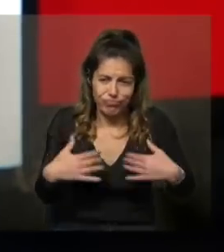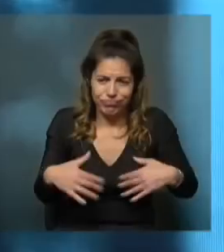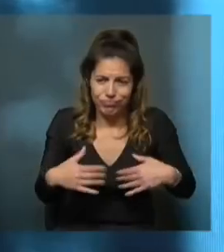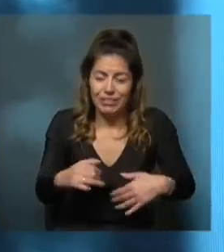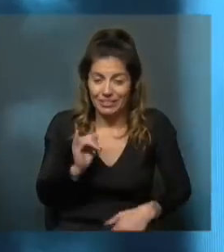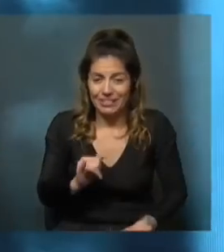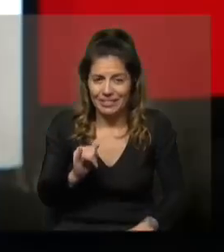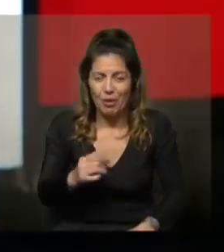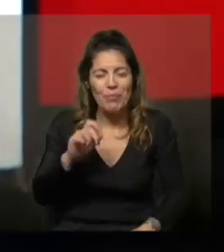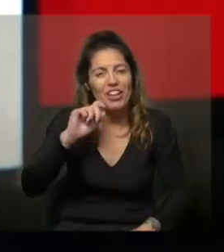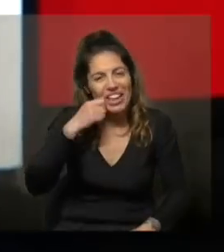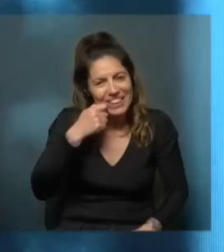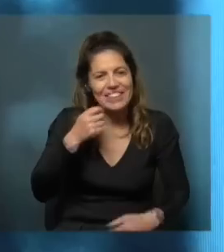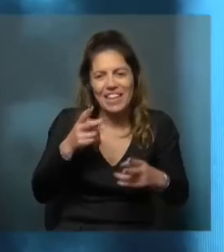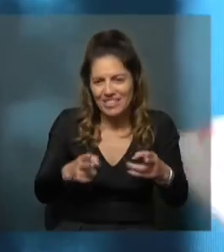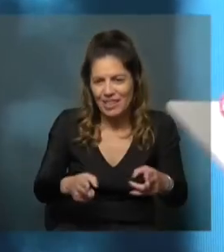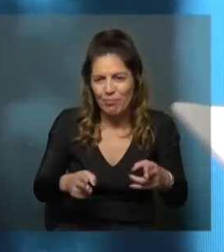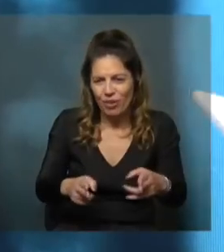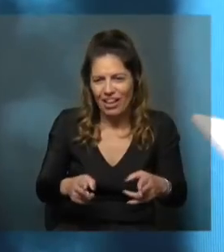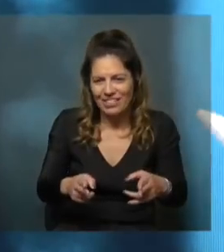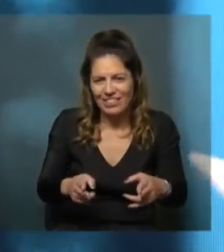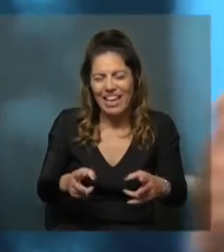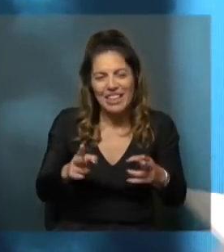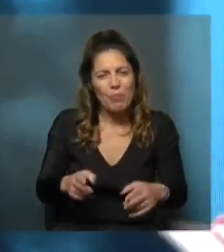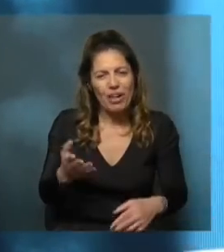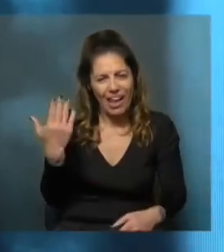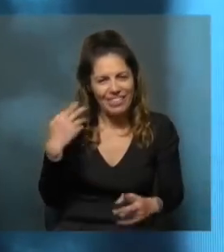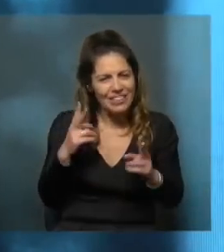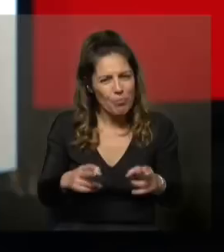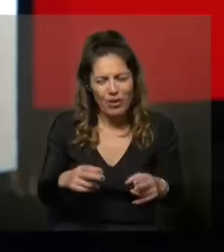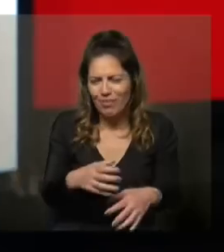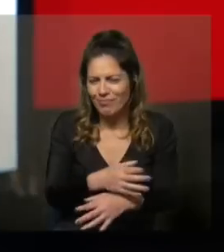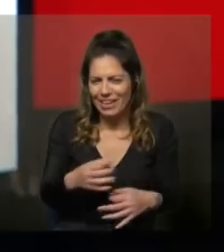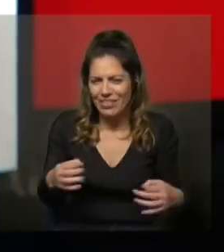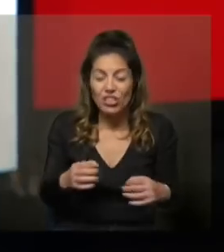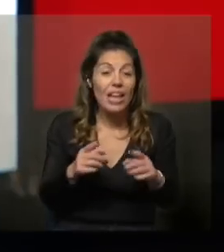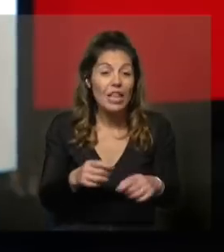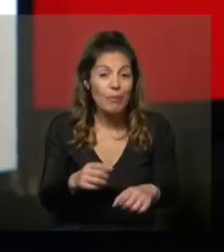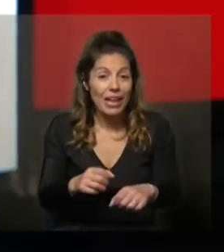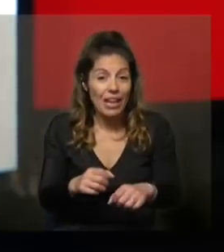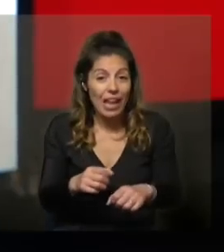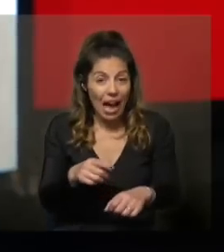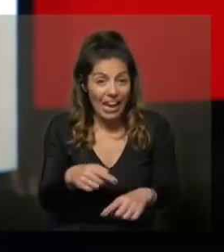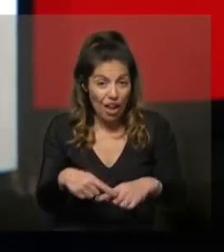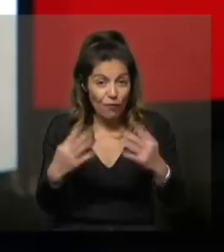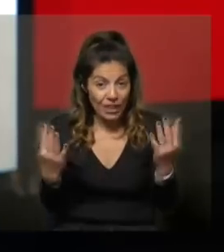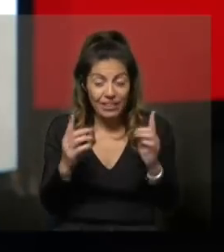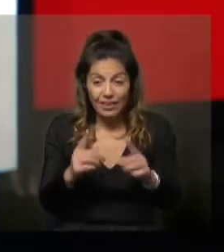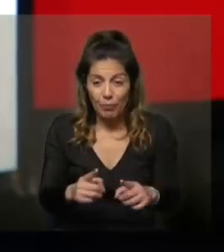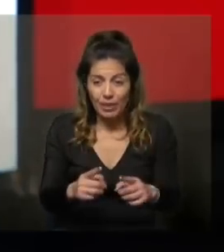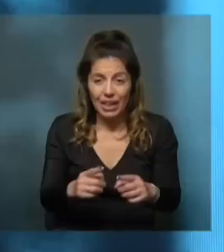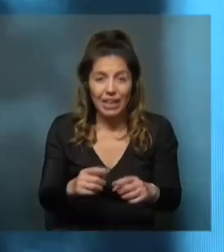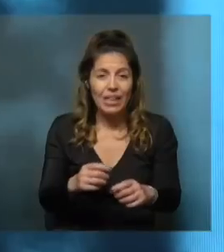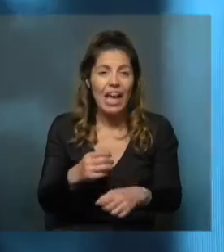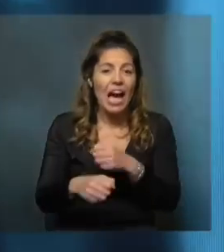pero qué linda qué temporada maravillosas y tasamos en las fiestas también año nuevo Navidad una